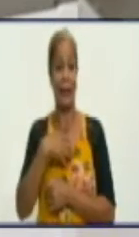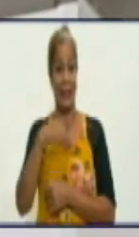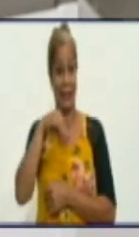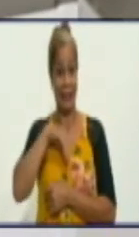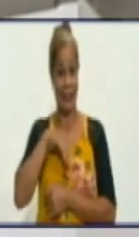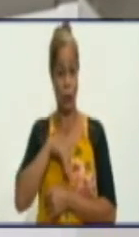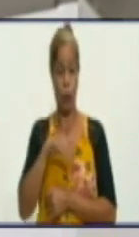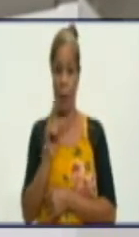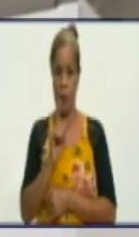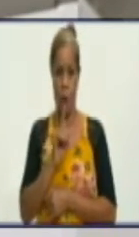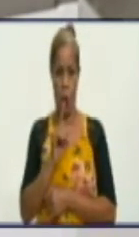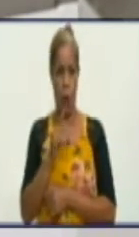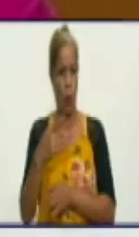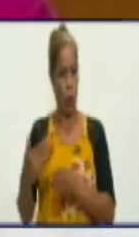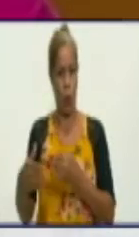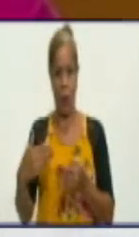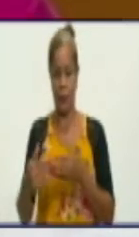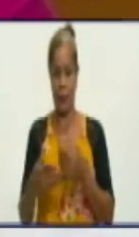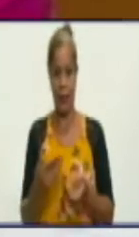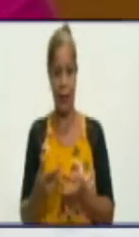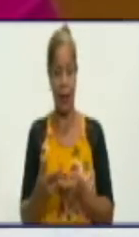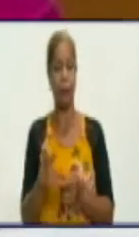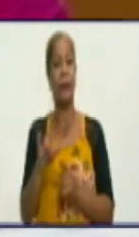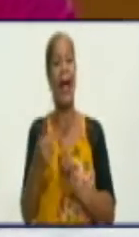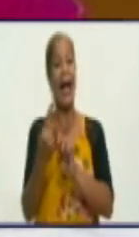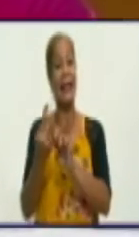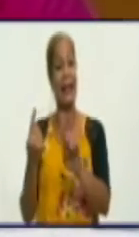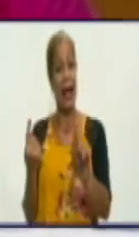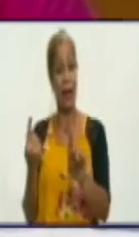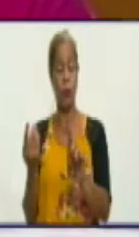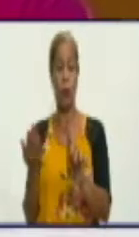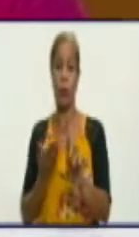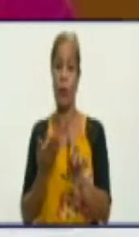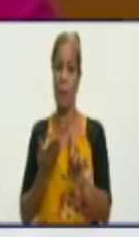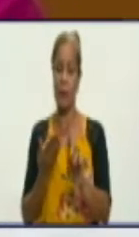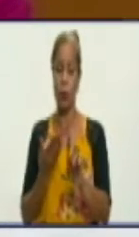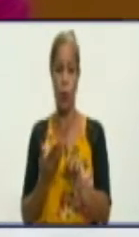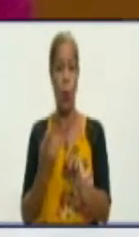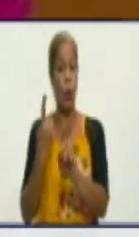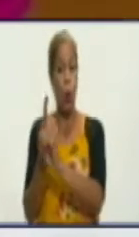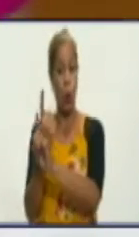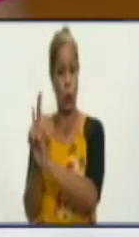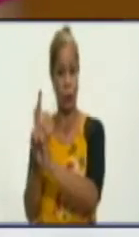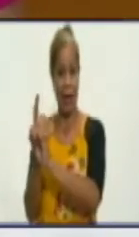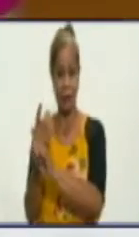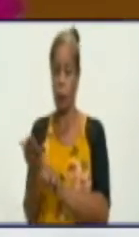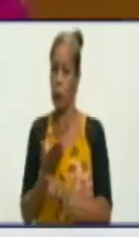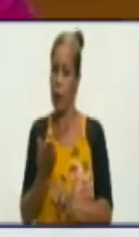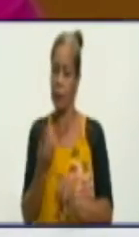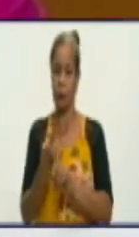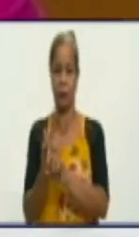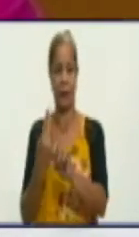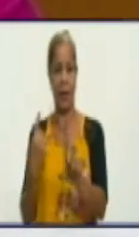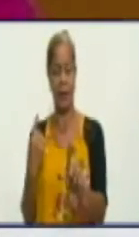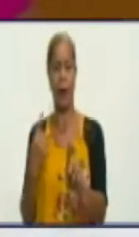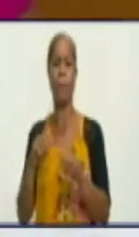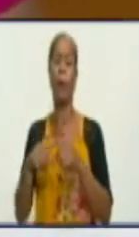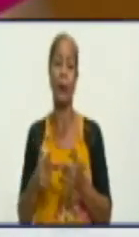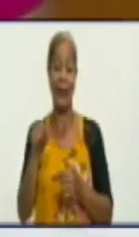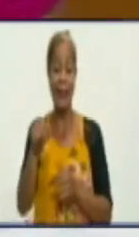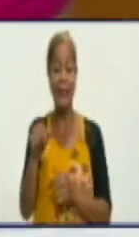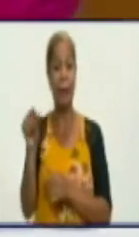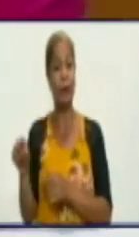sospechoso no basta con aislarlo a él, si no aislamos sus contactos, porque ya él tuvo, cuando aparecieron los primeros síntomas,